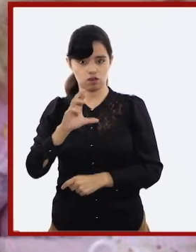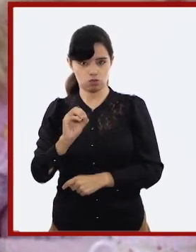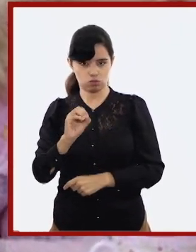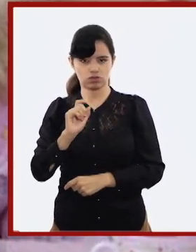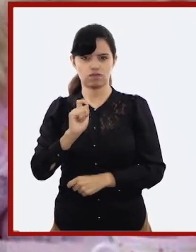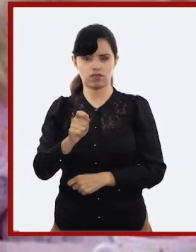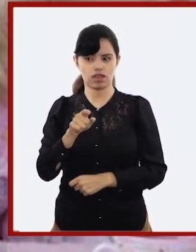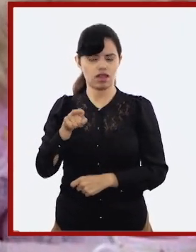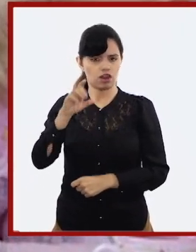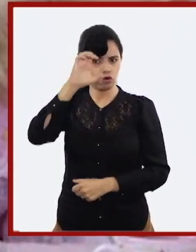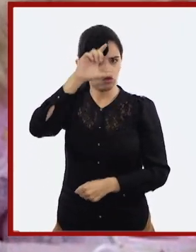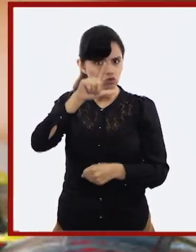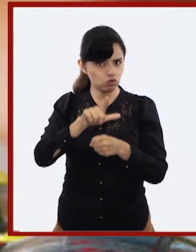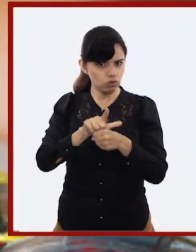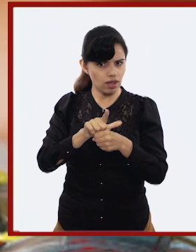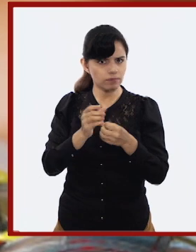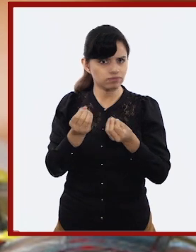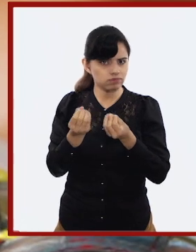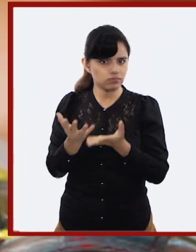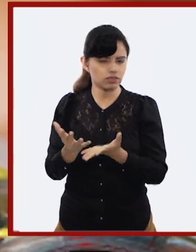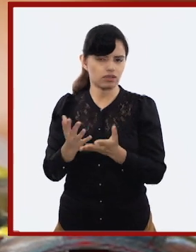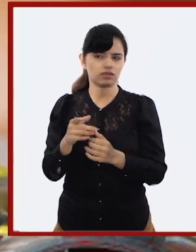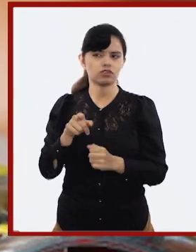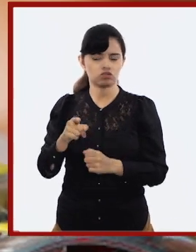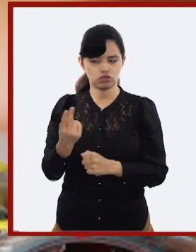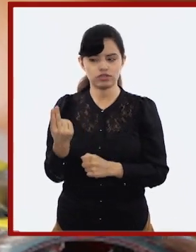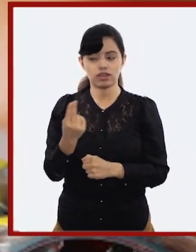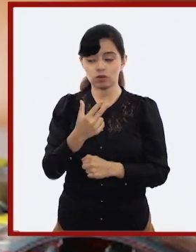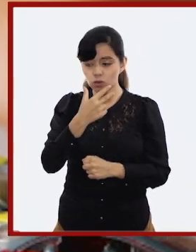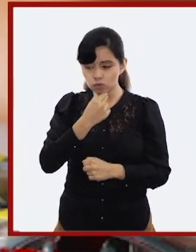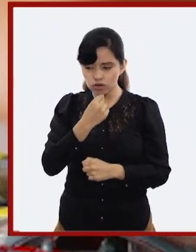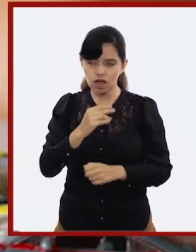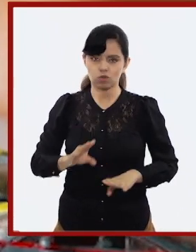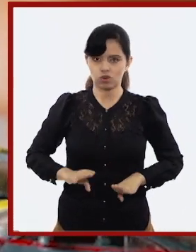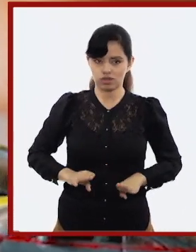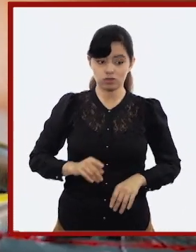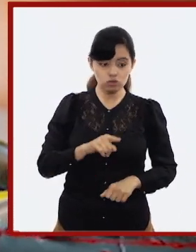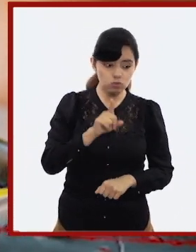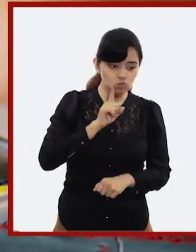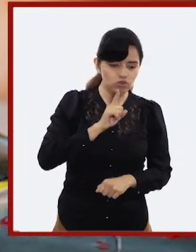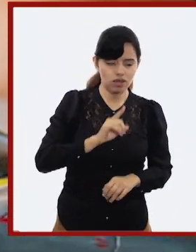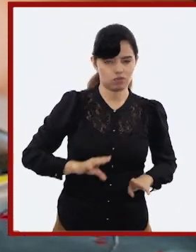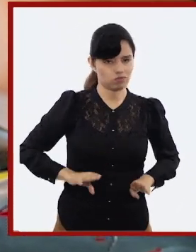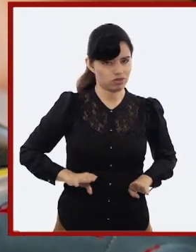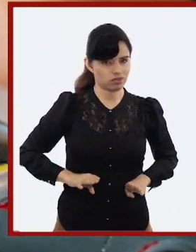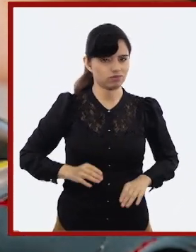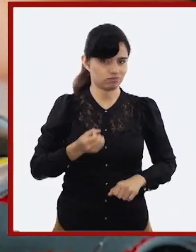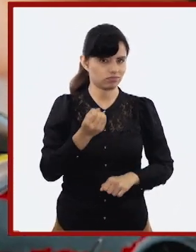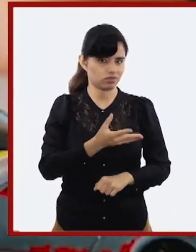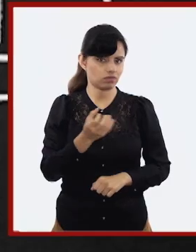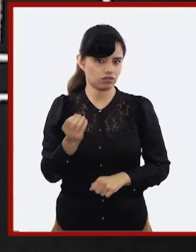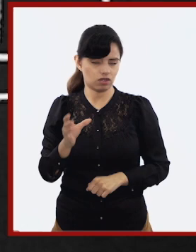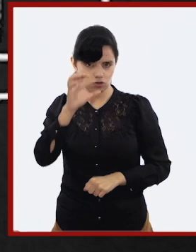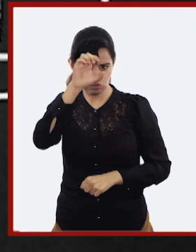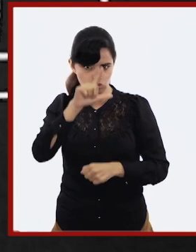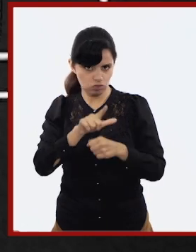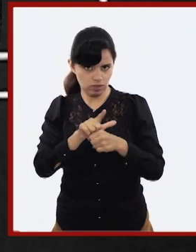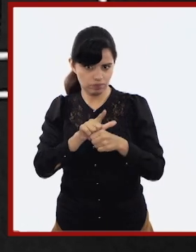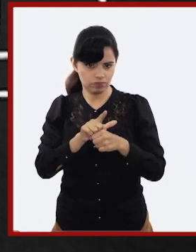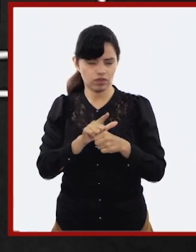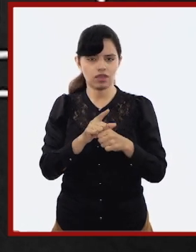atributos culturales que le son asignados a una persona por haber nacido de sexo masculino o femenino. Somos